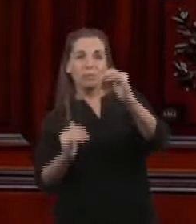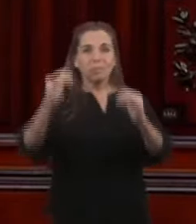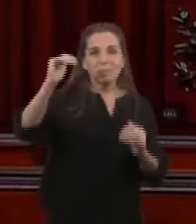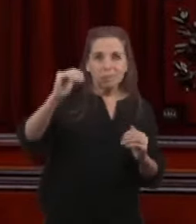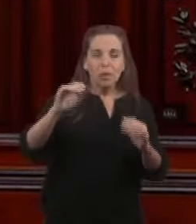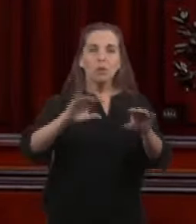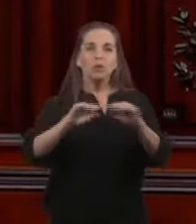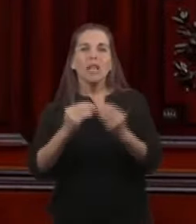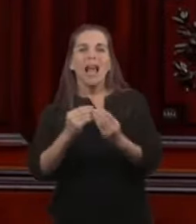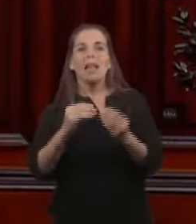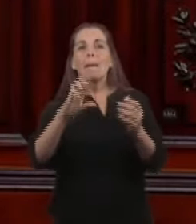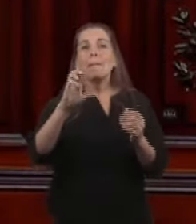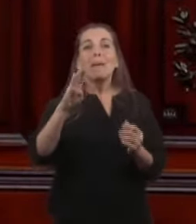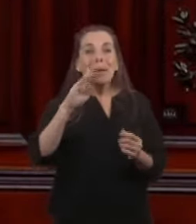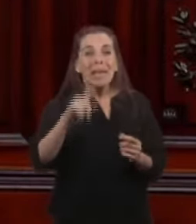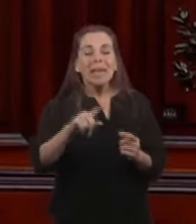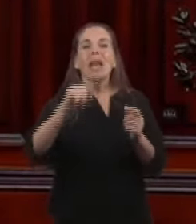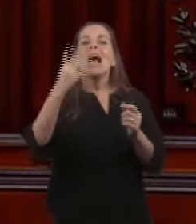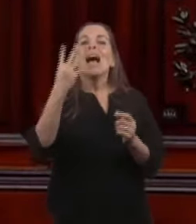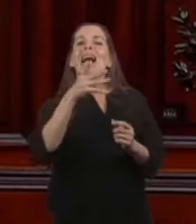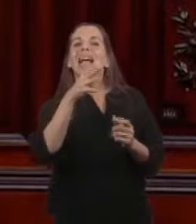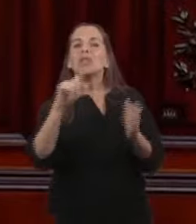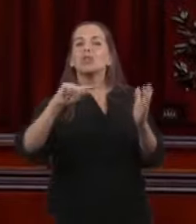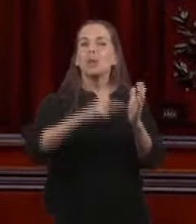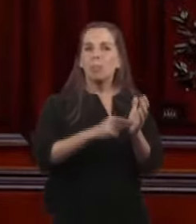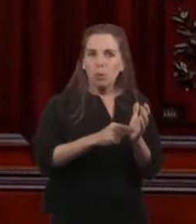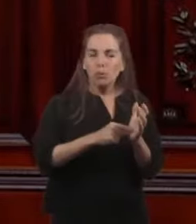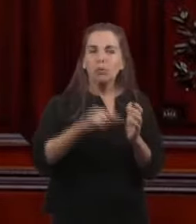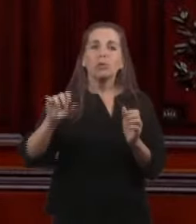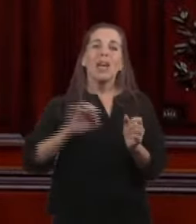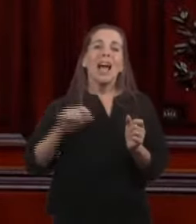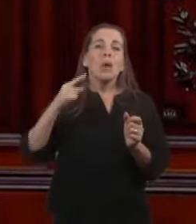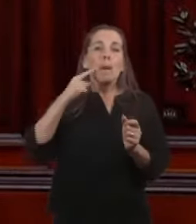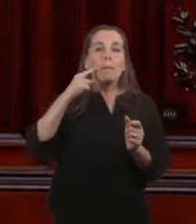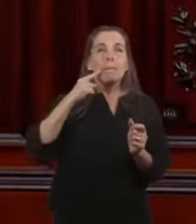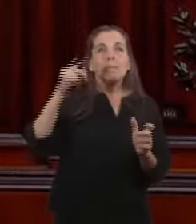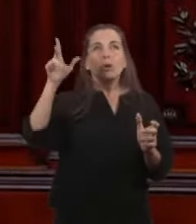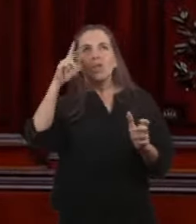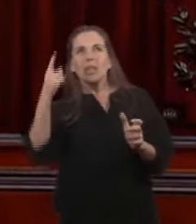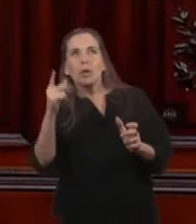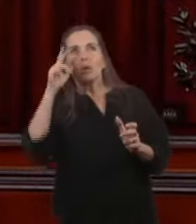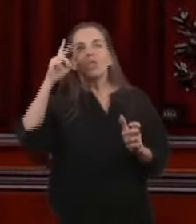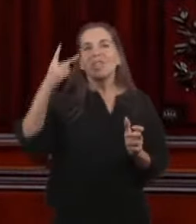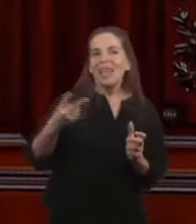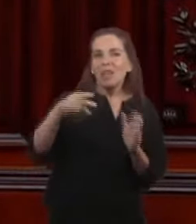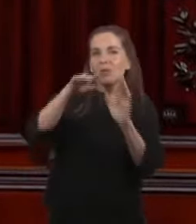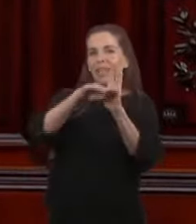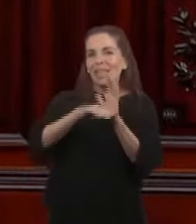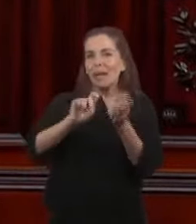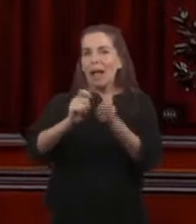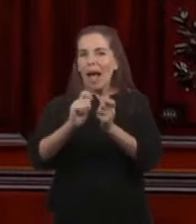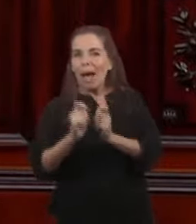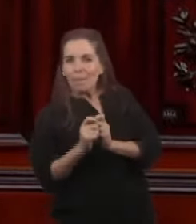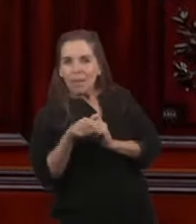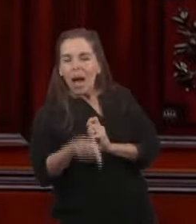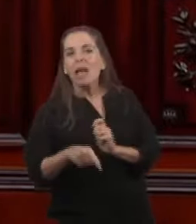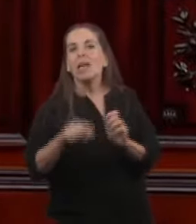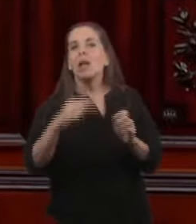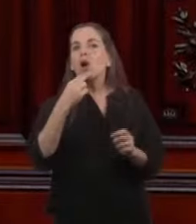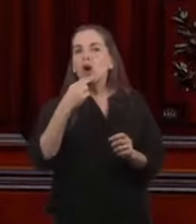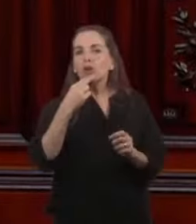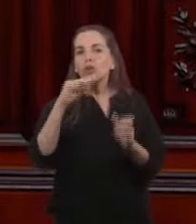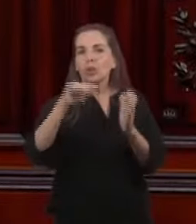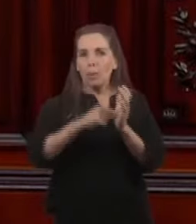del pbi acercándonos a las crisis del 8182 con la tablita cambiaria era de 11